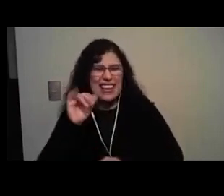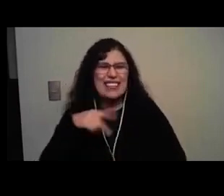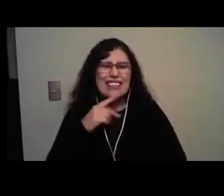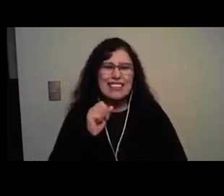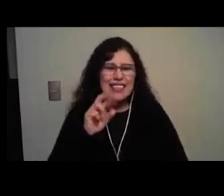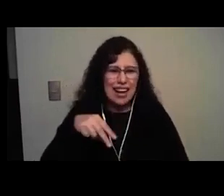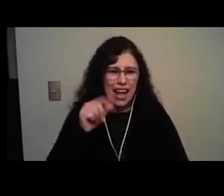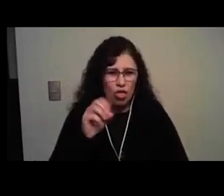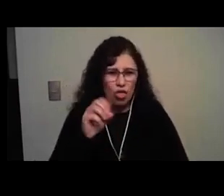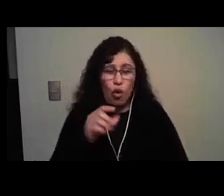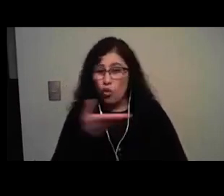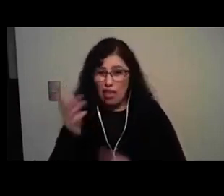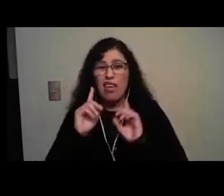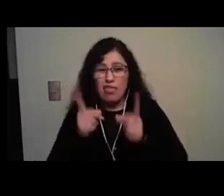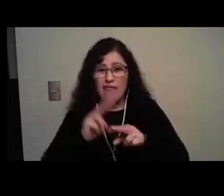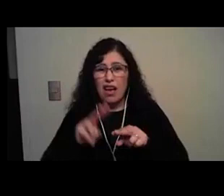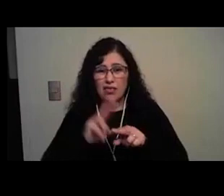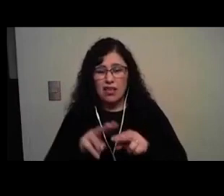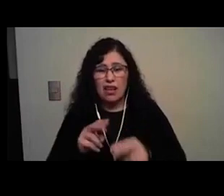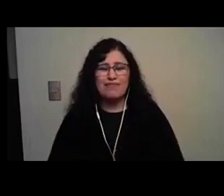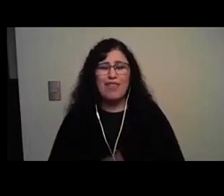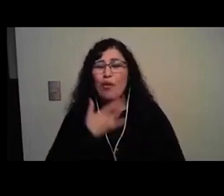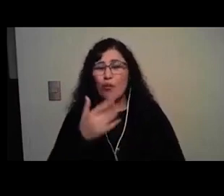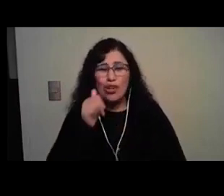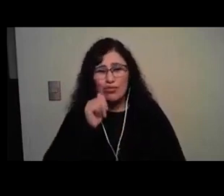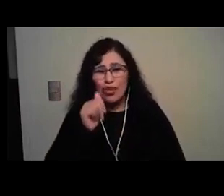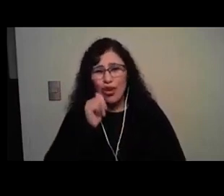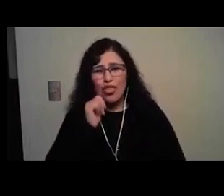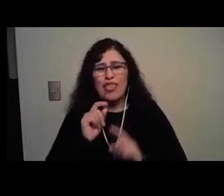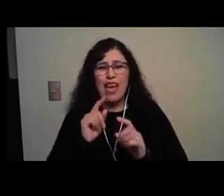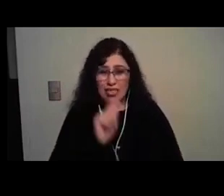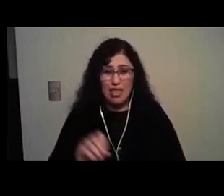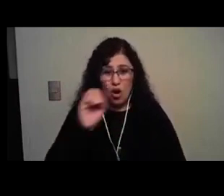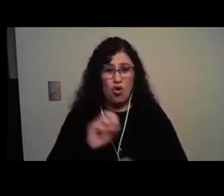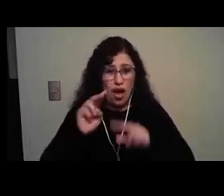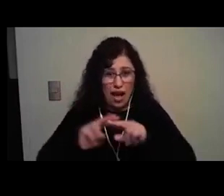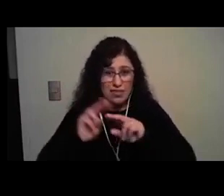parte del cotidiano, ¿cierto? De lo cotidiano que se hacen los terapeutas,